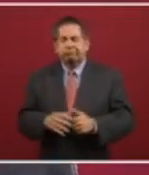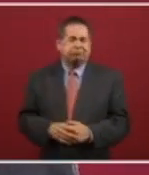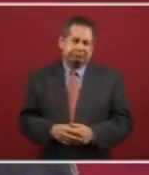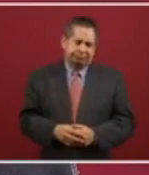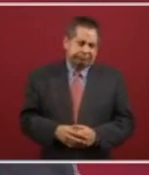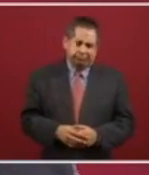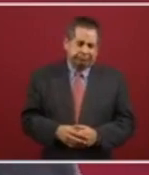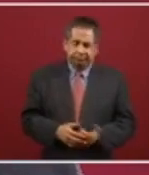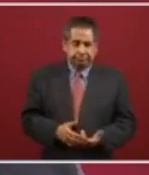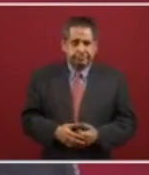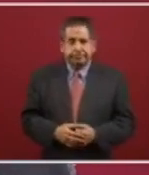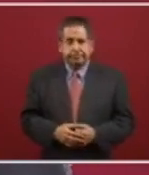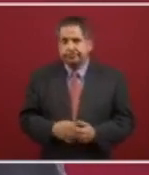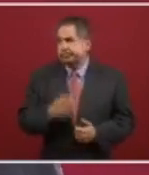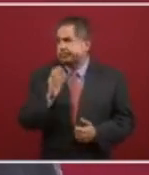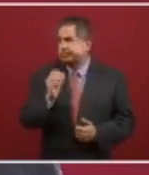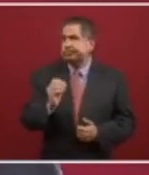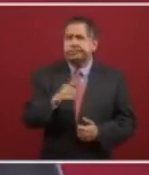con